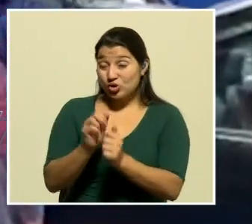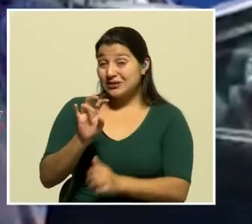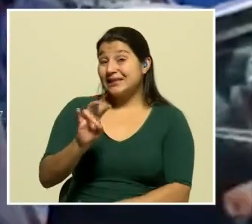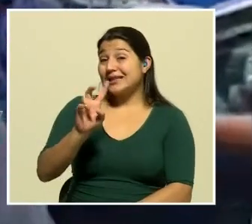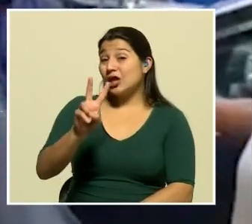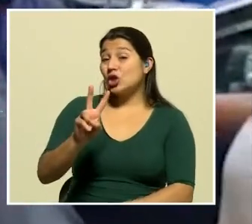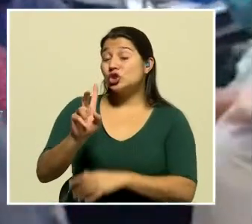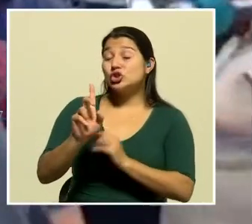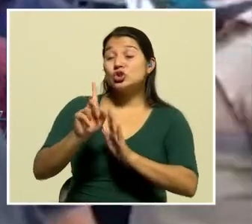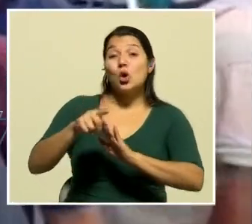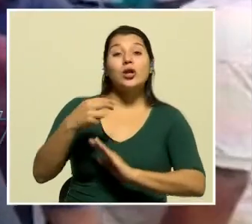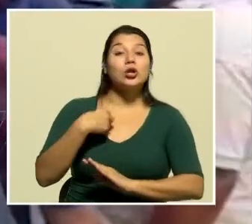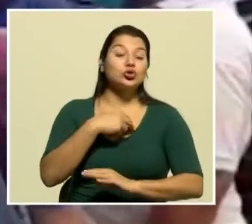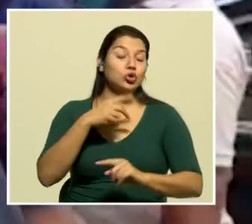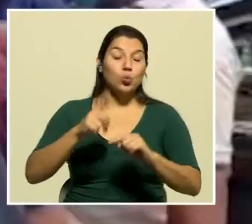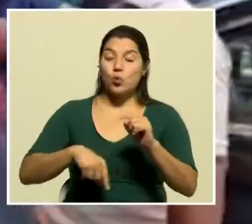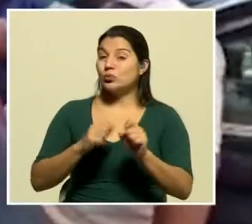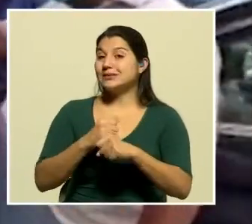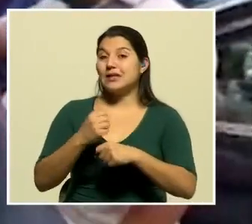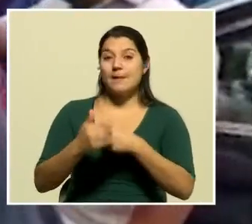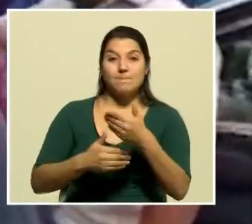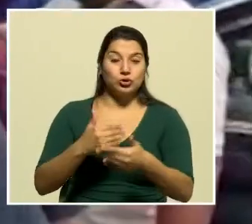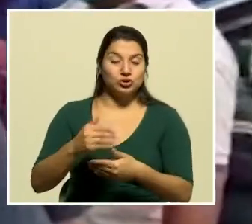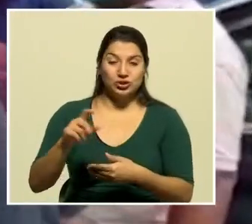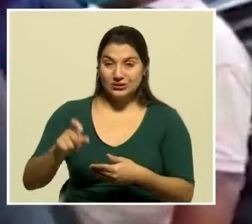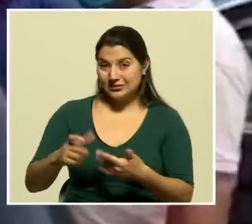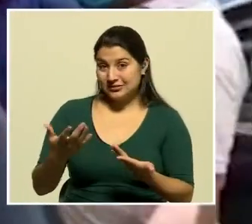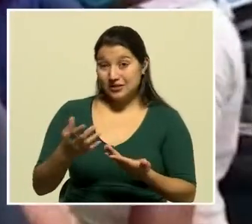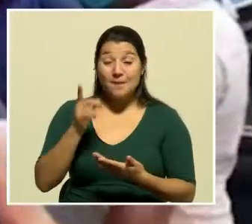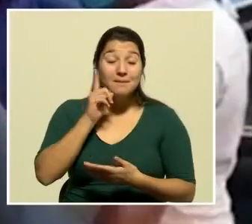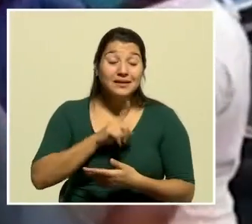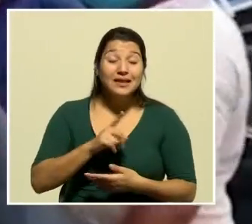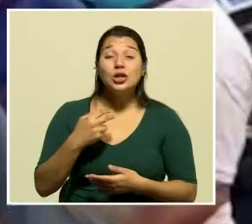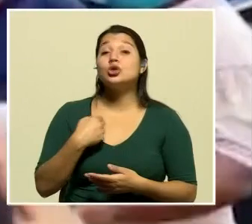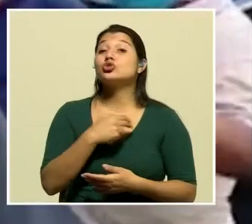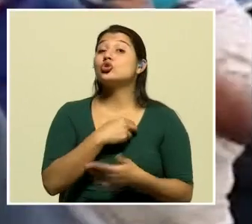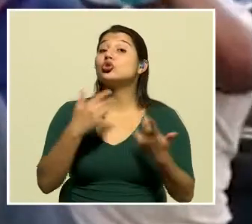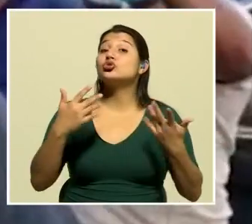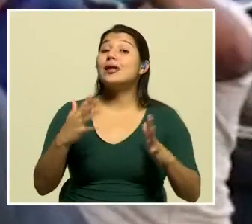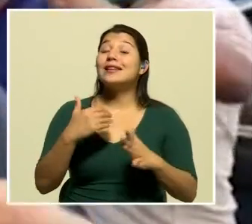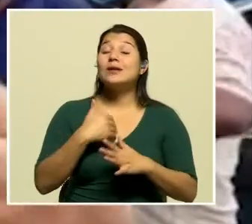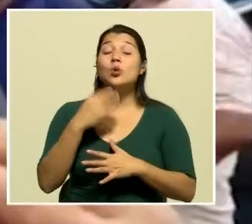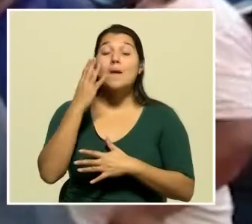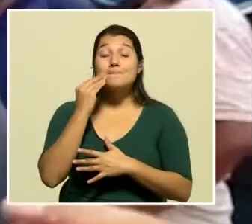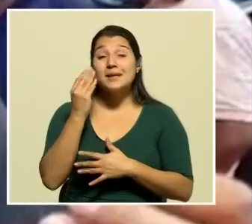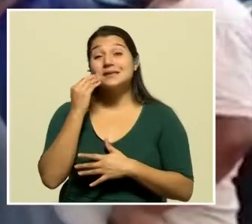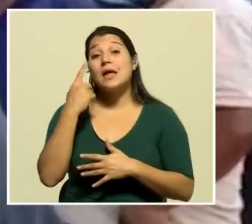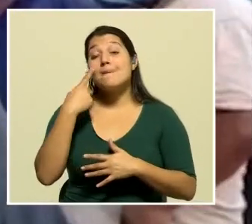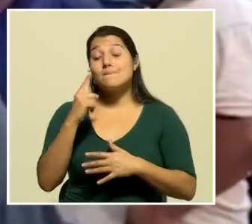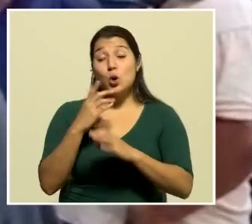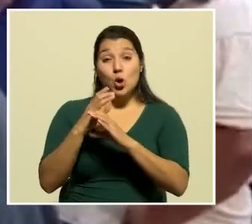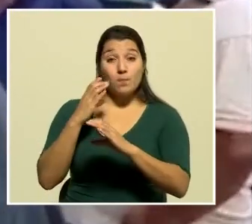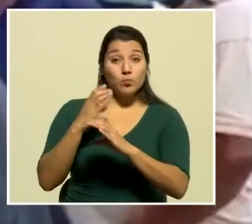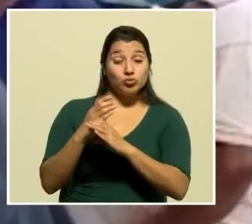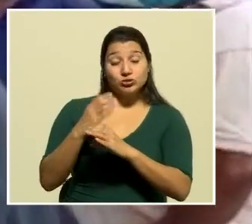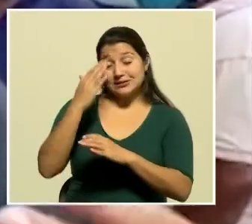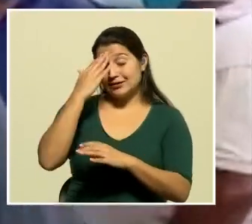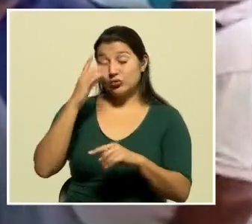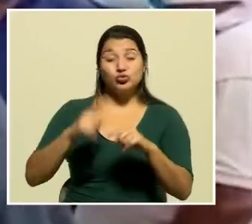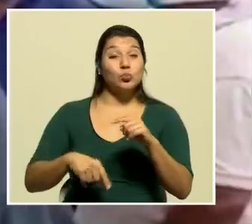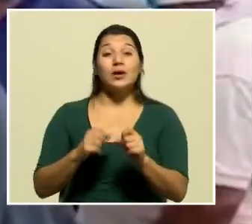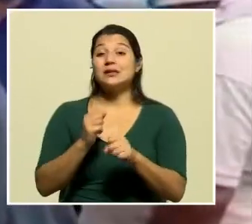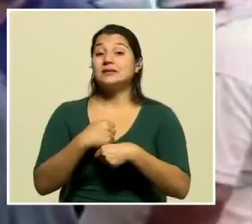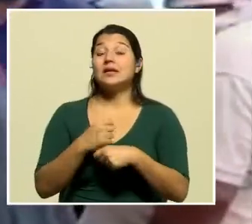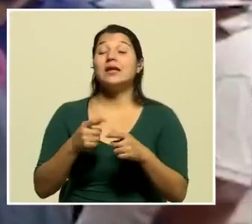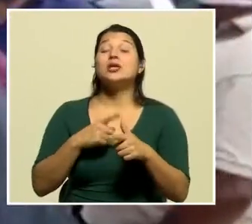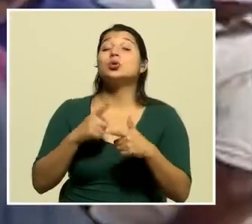hacer esa vuelta que ellos dicen. Eso es mentira. Nosotros tenemos la experiencia por carretera que no se va a poder hacer. Entonces lo que